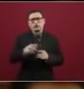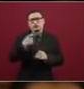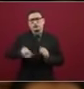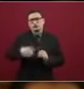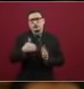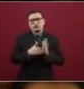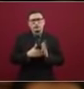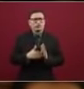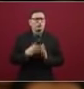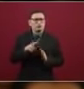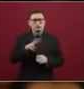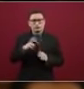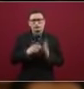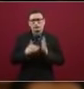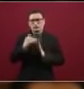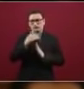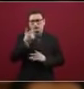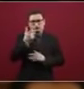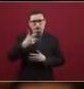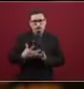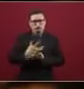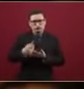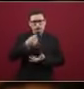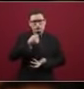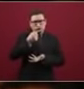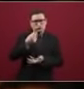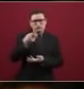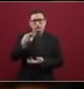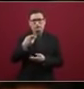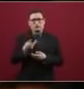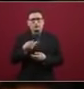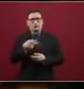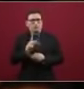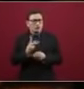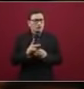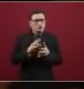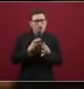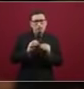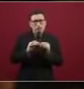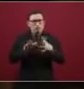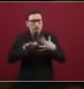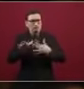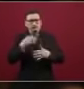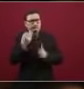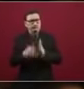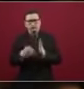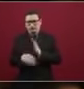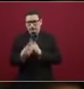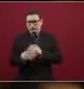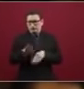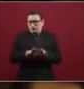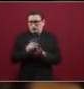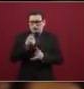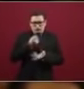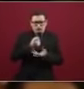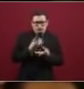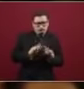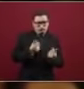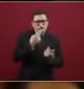11.200 millones de pesos derivados de la recaudación y que, bueno, hay mucha opacidad, hay muchas situaciones relacionadas con la utilización.